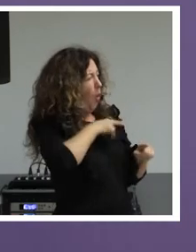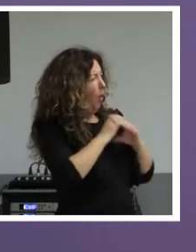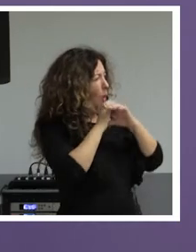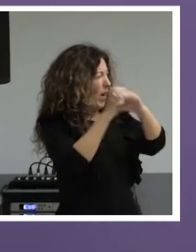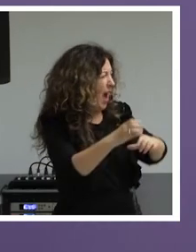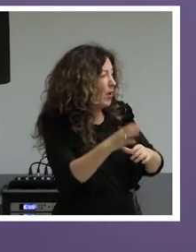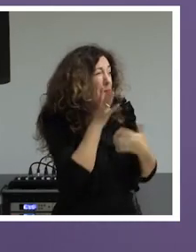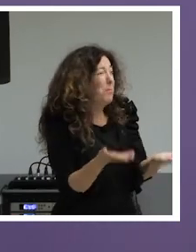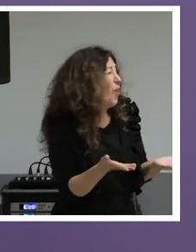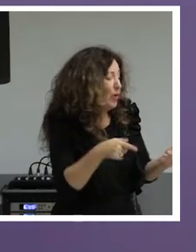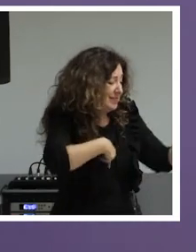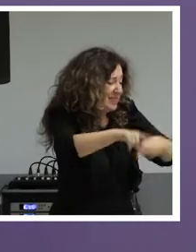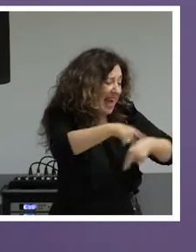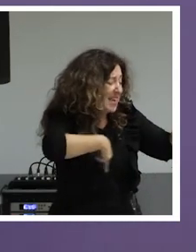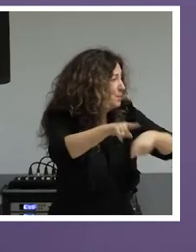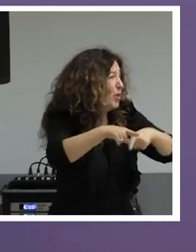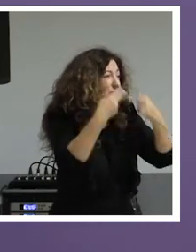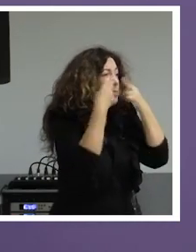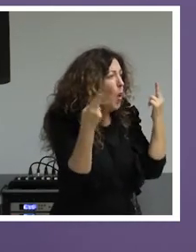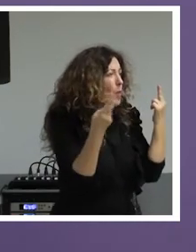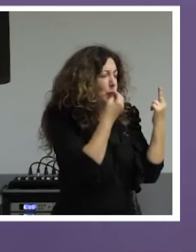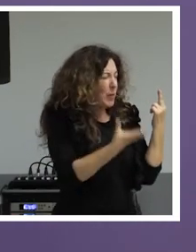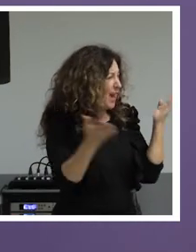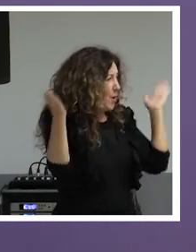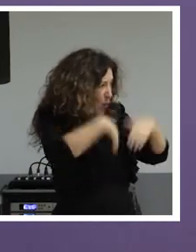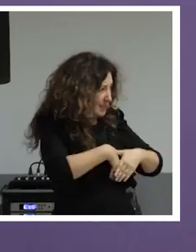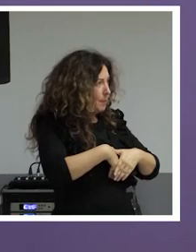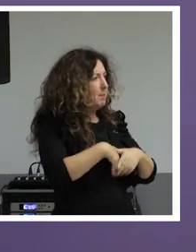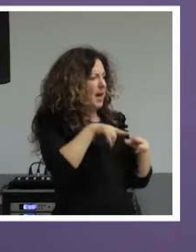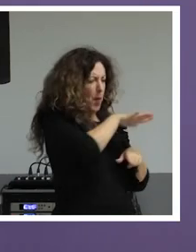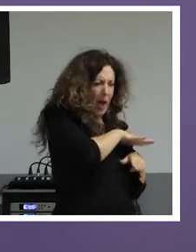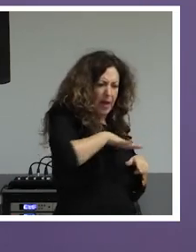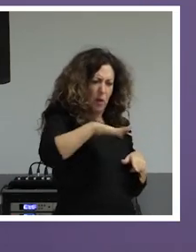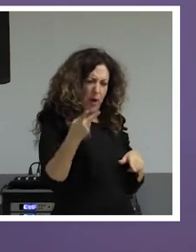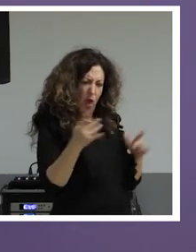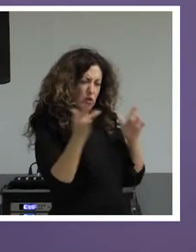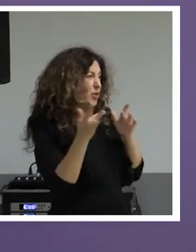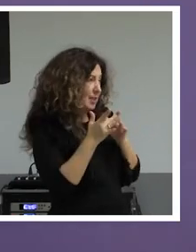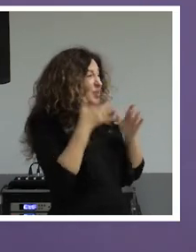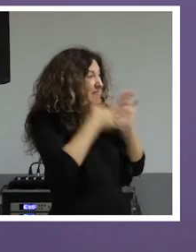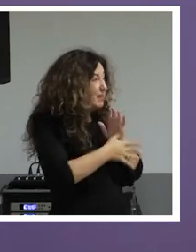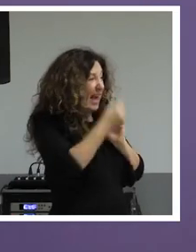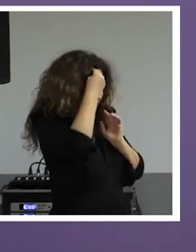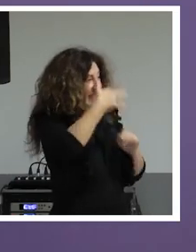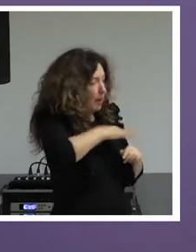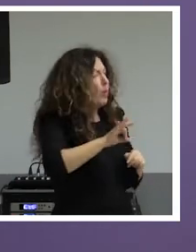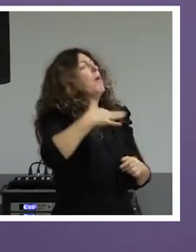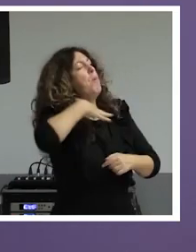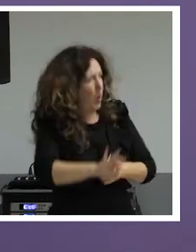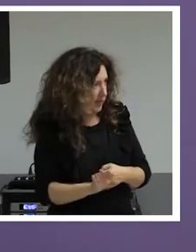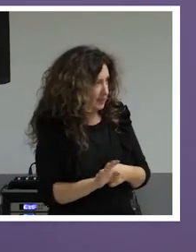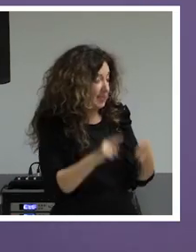crees que puedes no tener que tardar una hora de un barrio a otro porque no existen